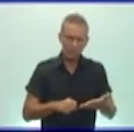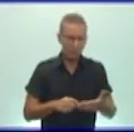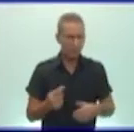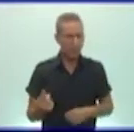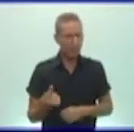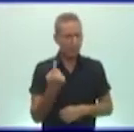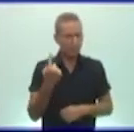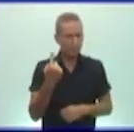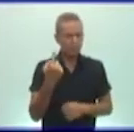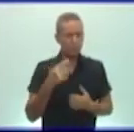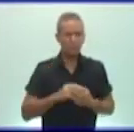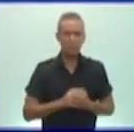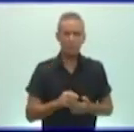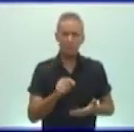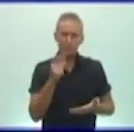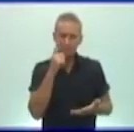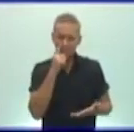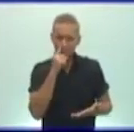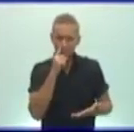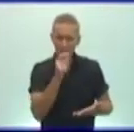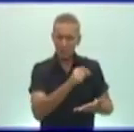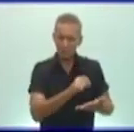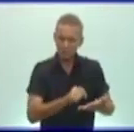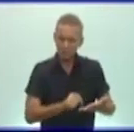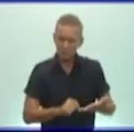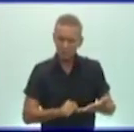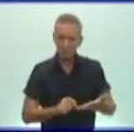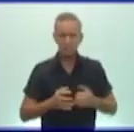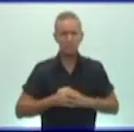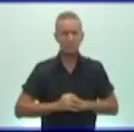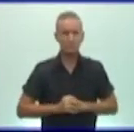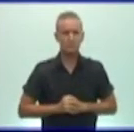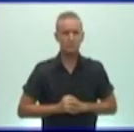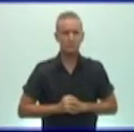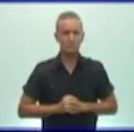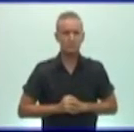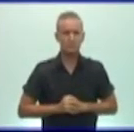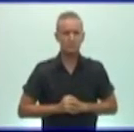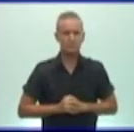solamente tomen notas de la consigna.